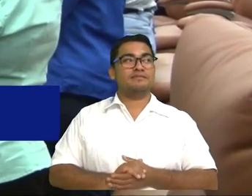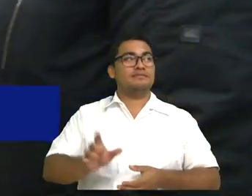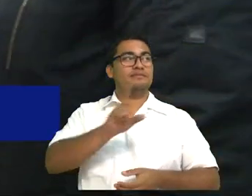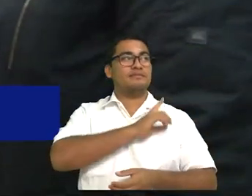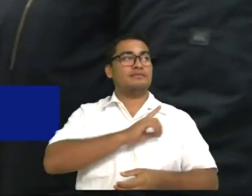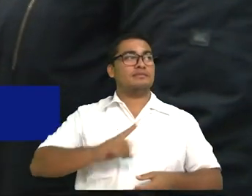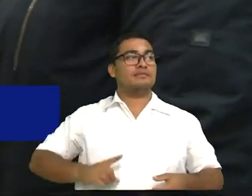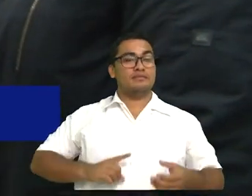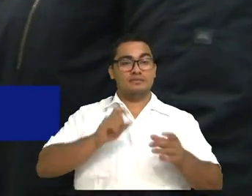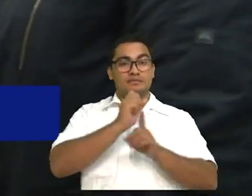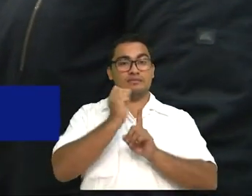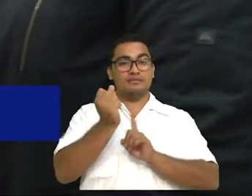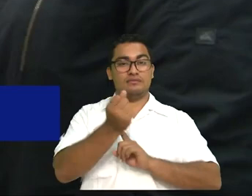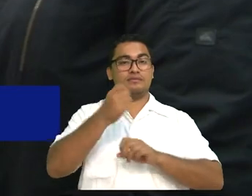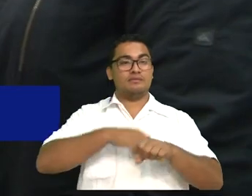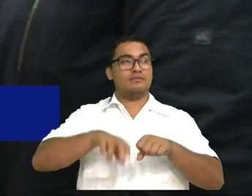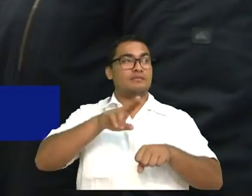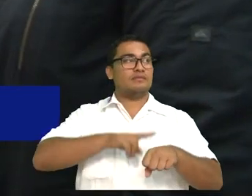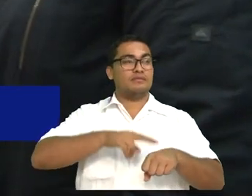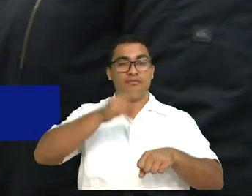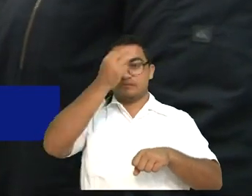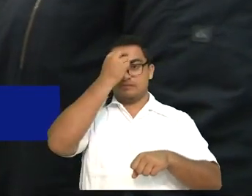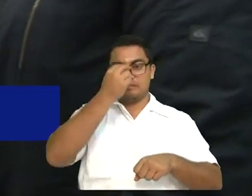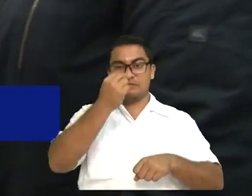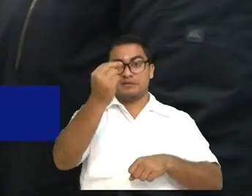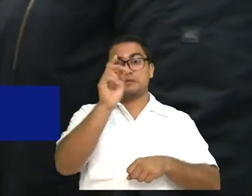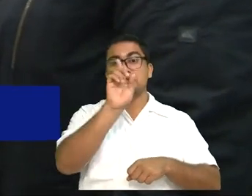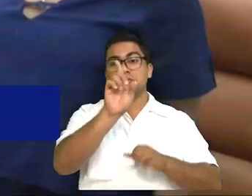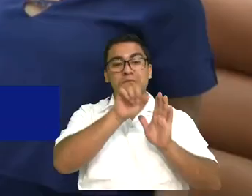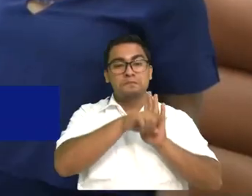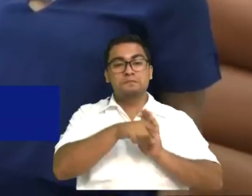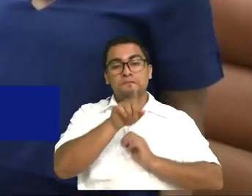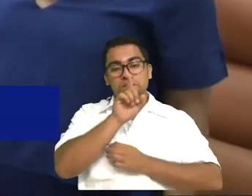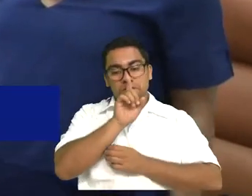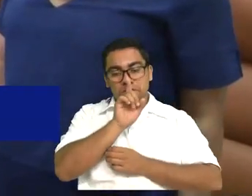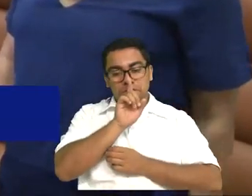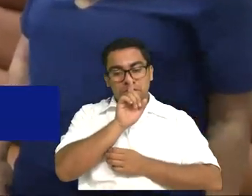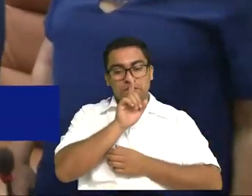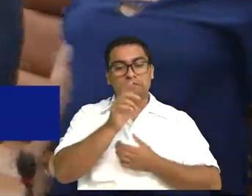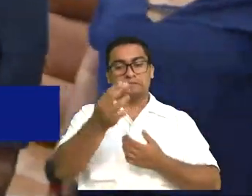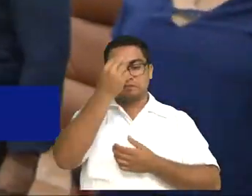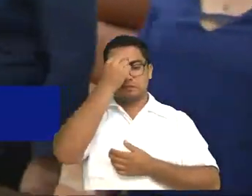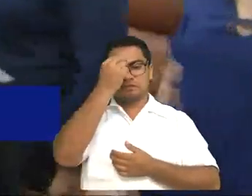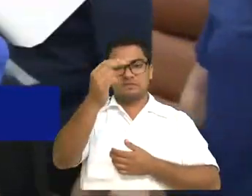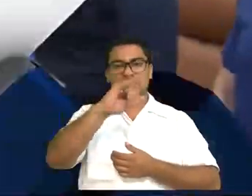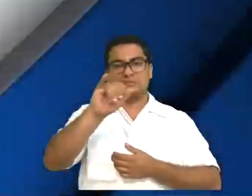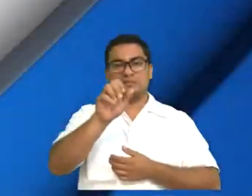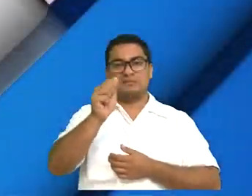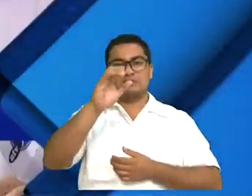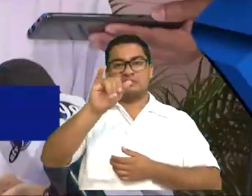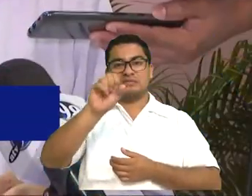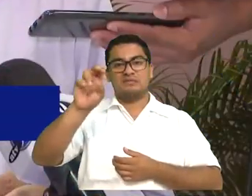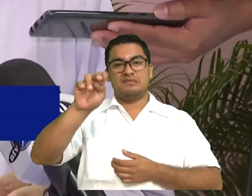Diputados en la Asamblea Nacional rinden un minuto de silencio en memoria del compañero Jacinto Suárez.